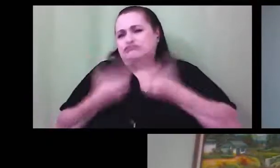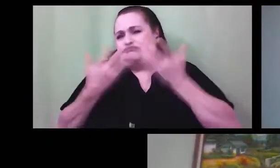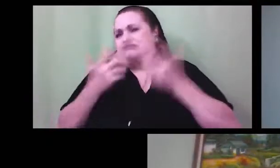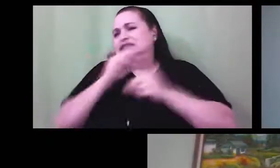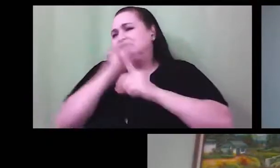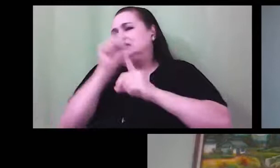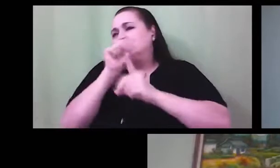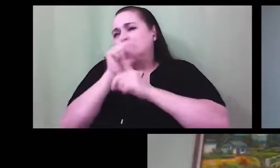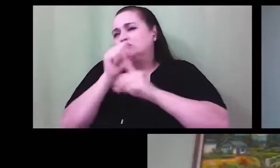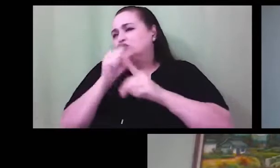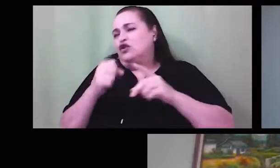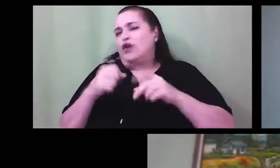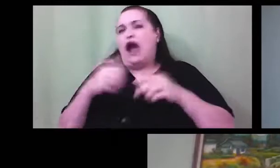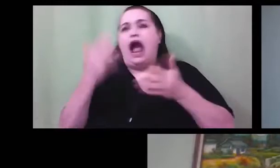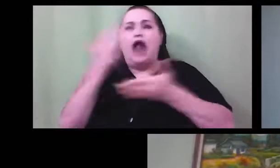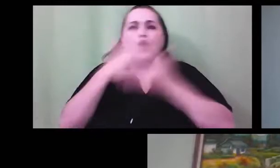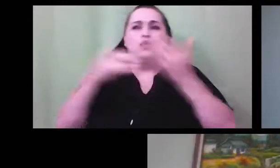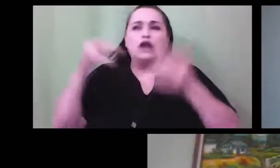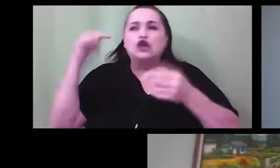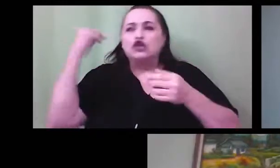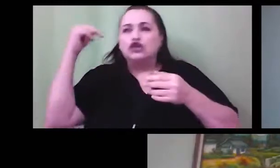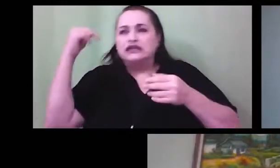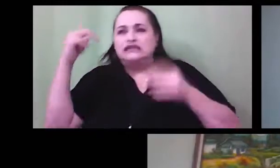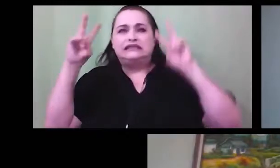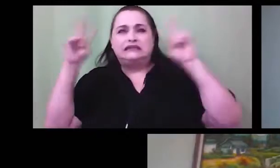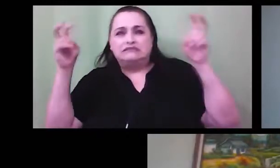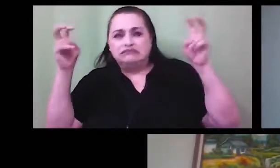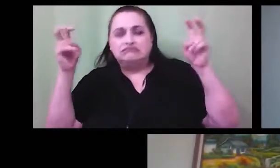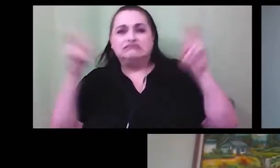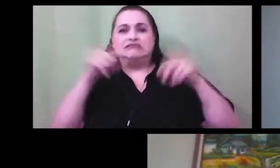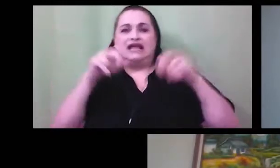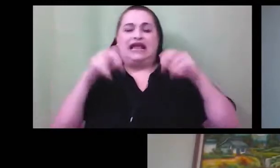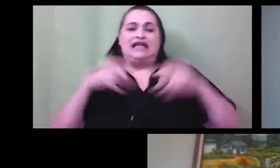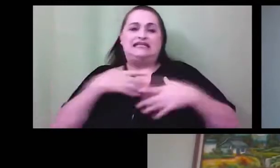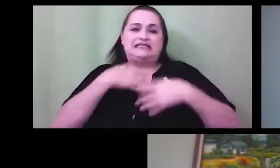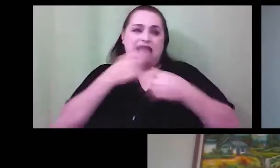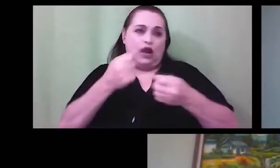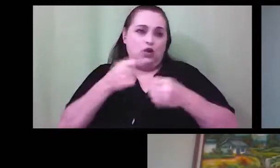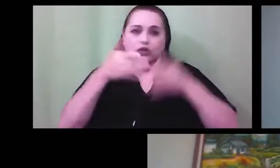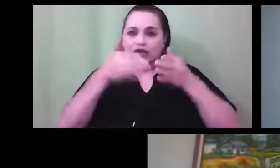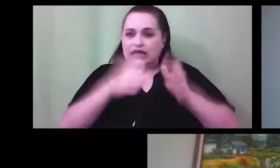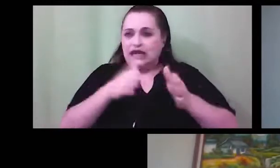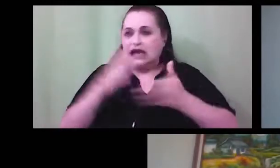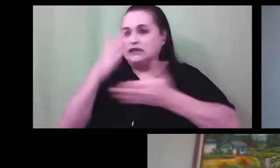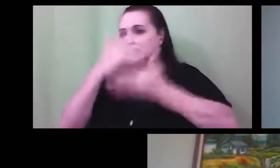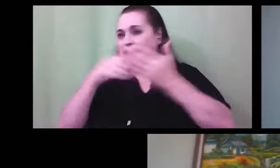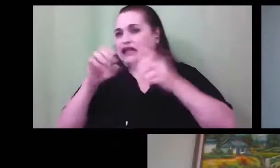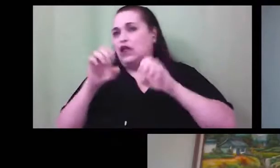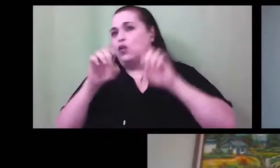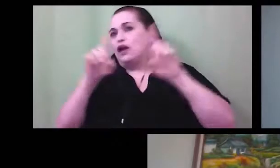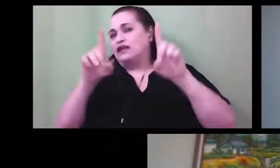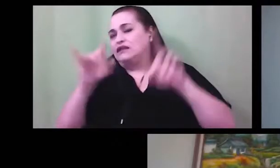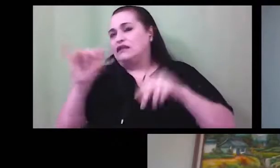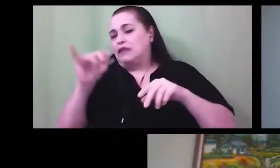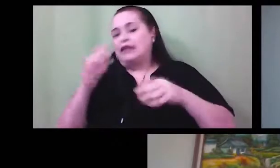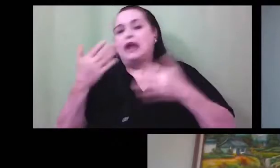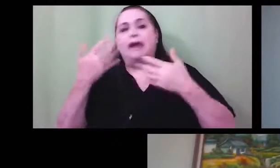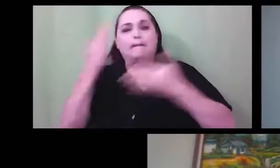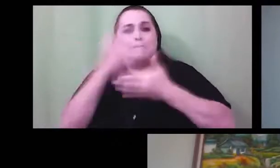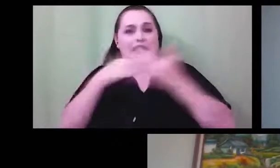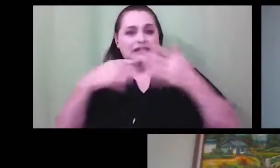situación, alguna noticia referente al tema de salud de nuestros hijos, ¿verdad? No solo la parte educativa, sino la parte de